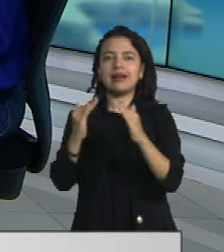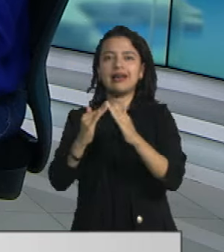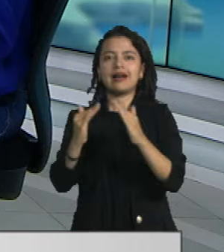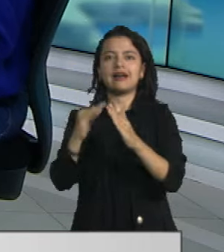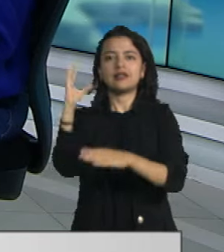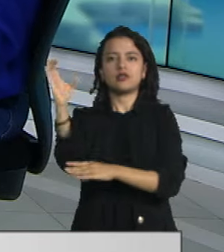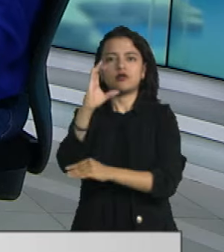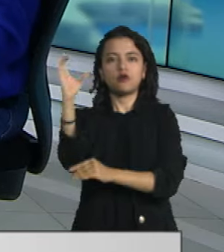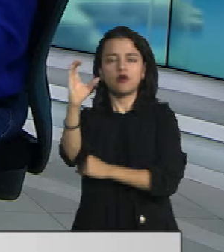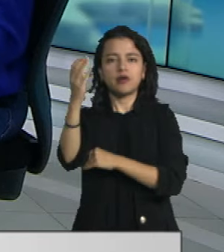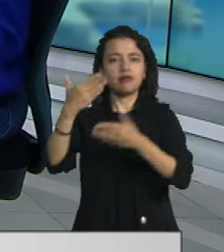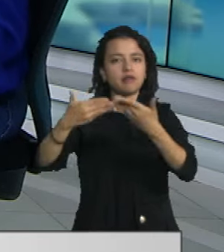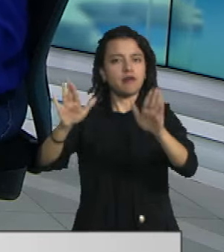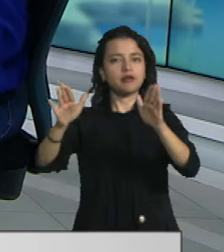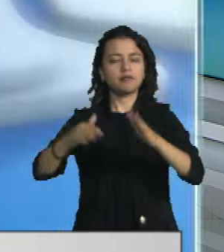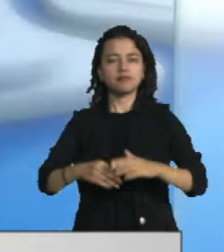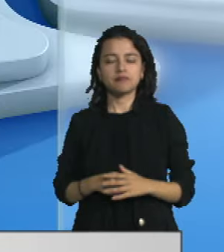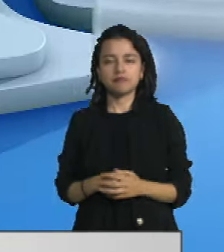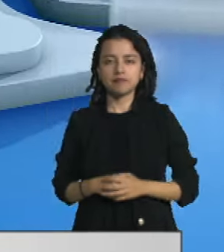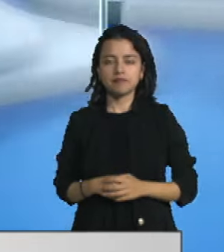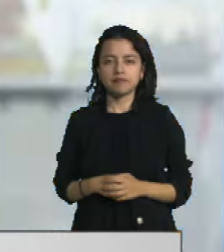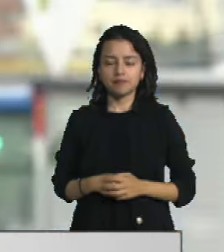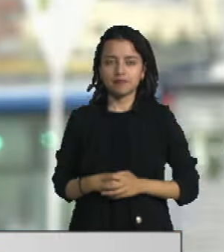Parra tiene los detalles. David, buenas tardes.